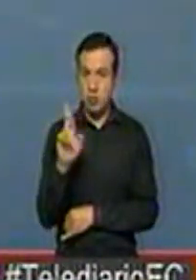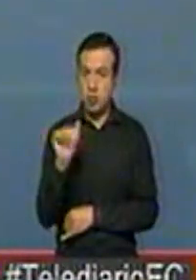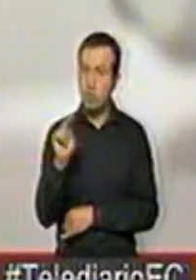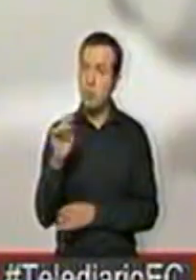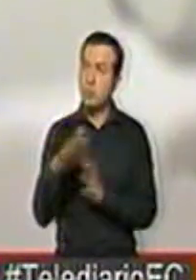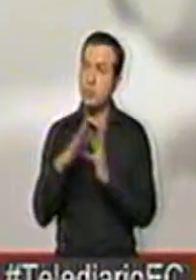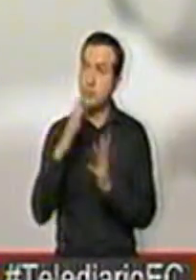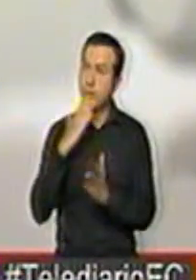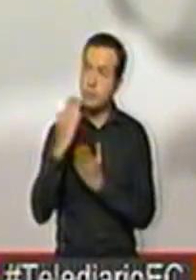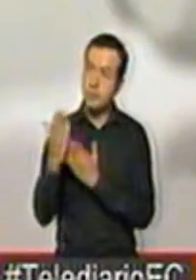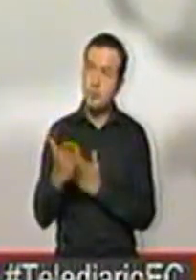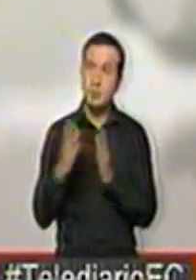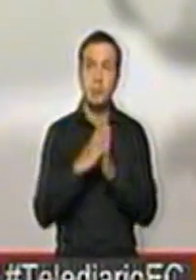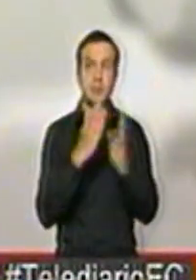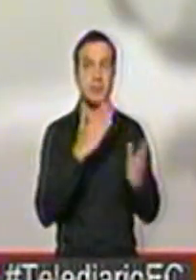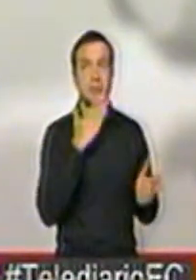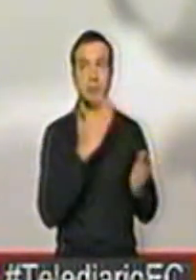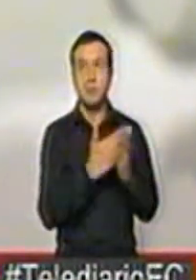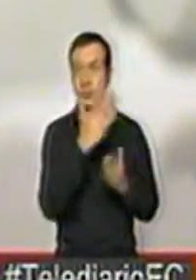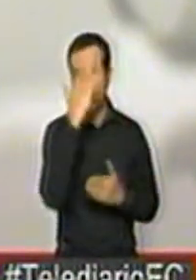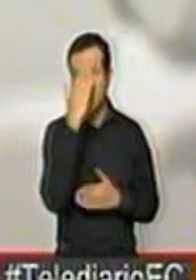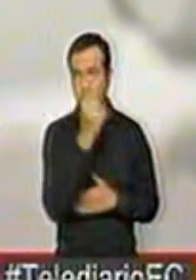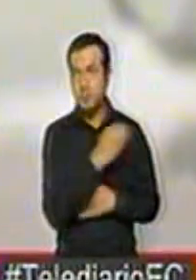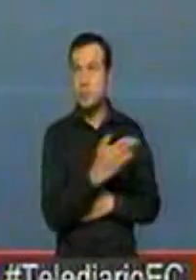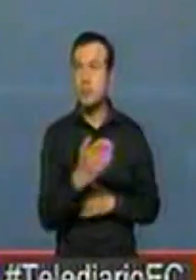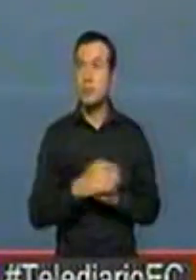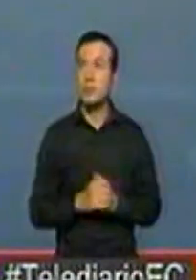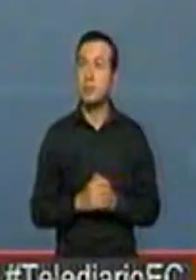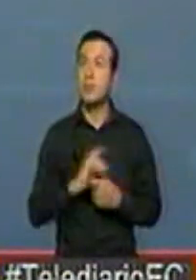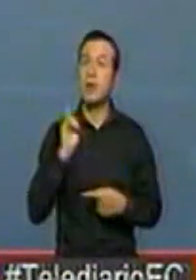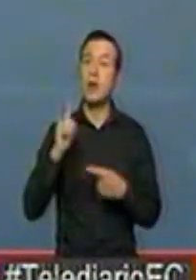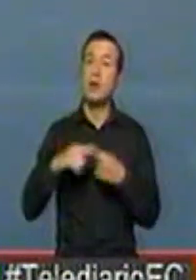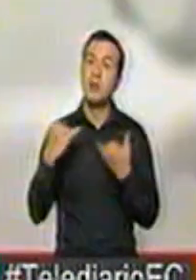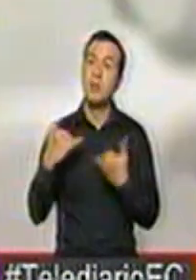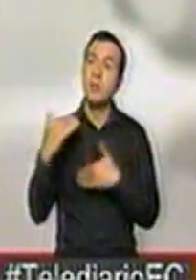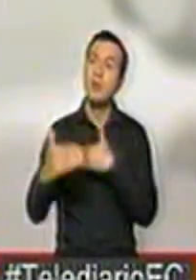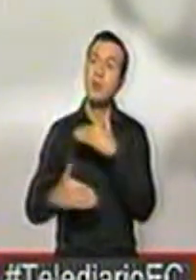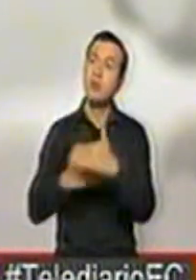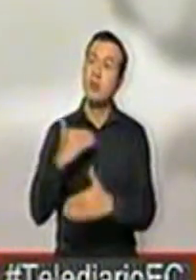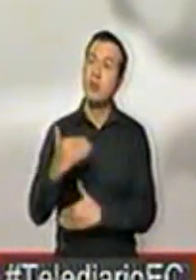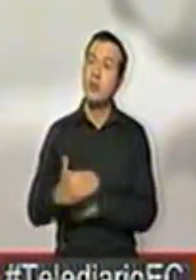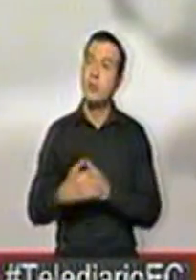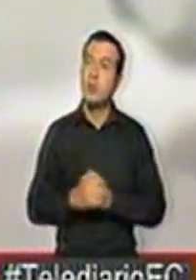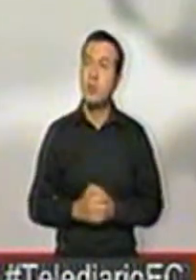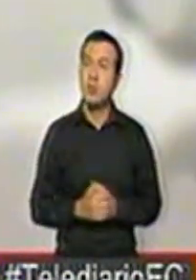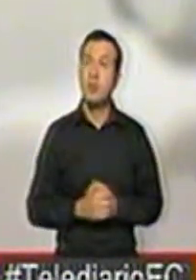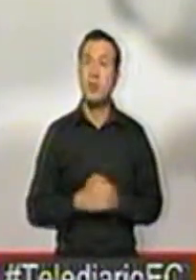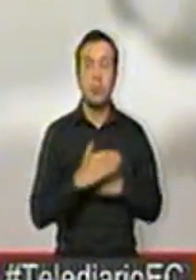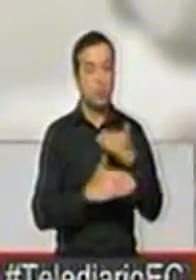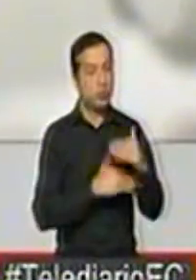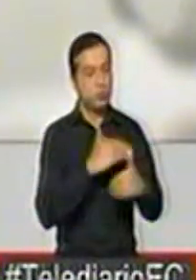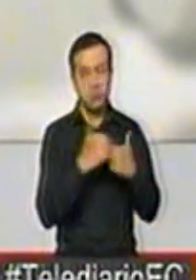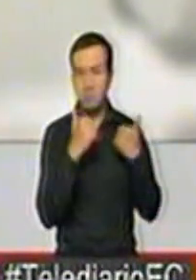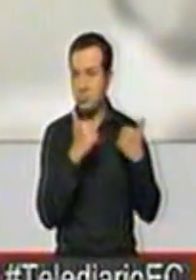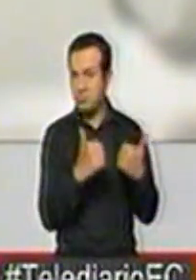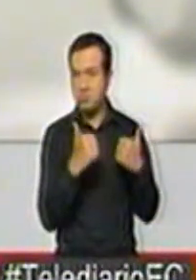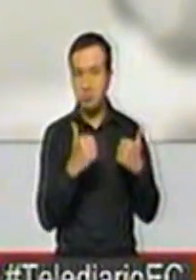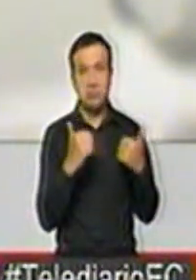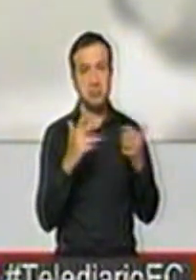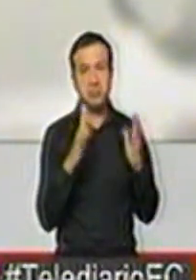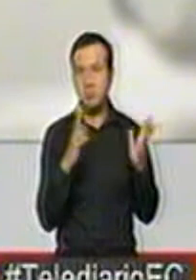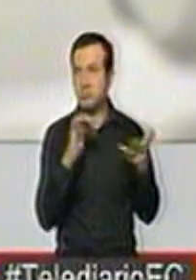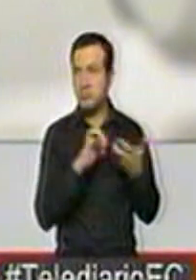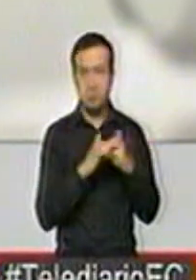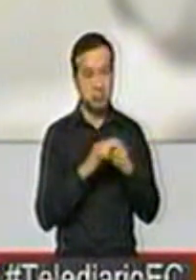muchísimas gracias muy buenos días avanza hasta aquí este proceso está avanzando muy bien creo que no ha habido ningún